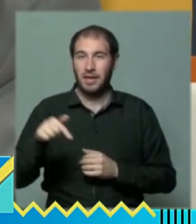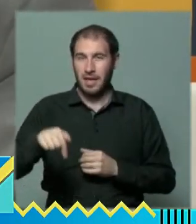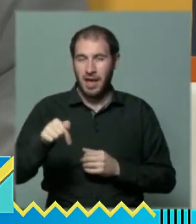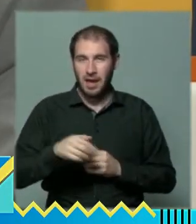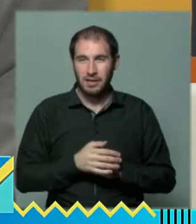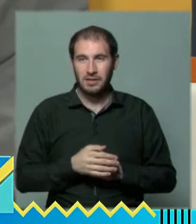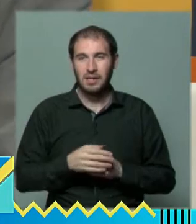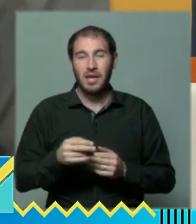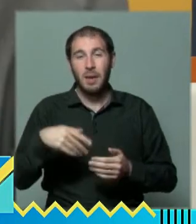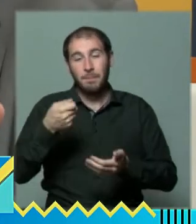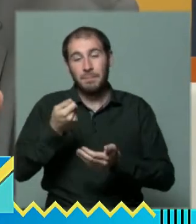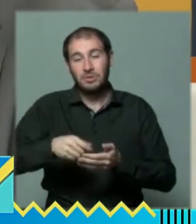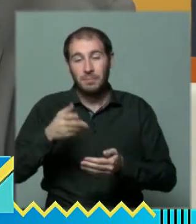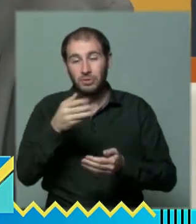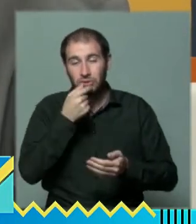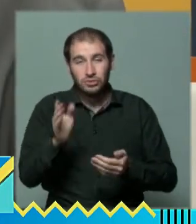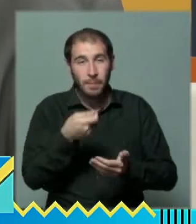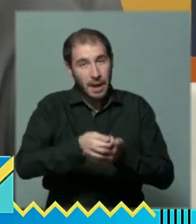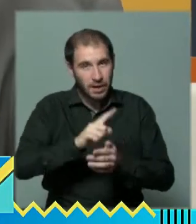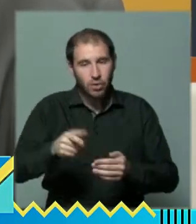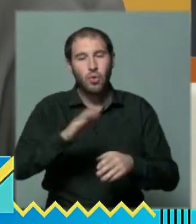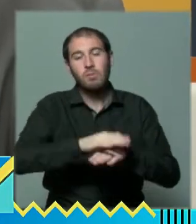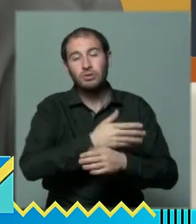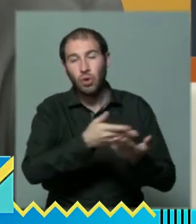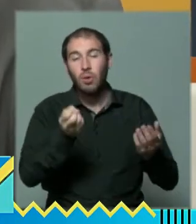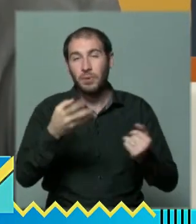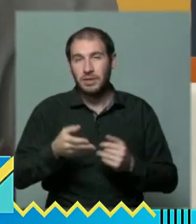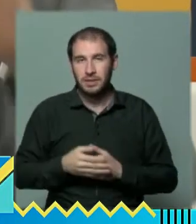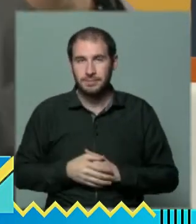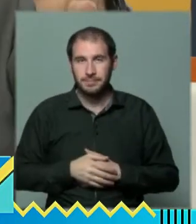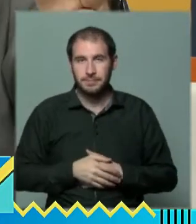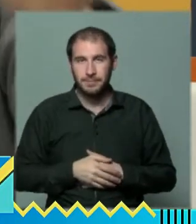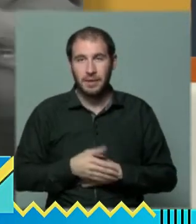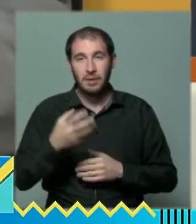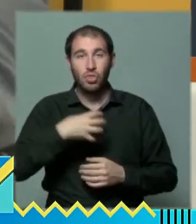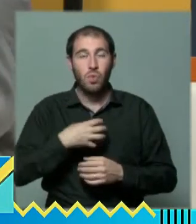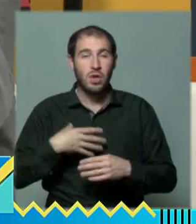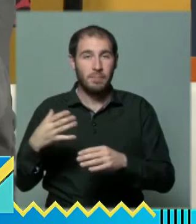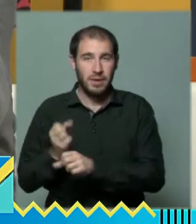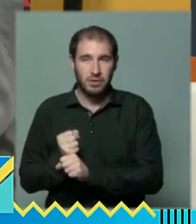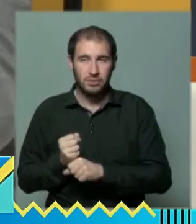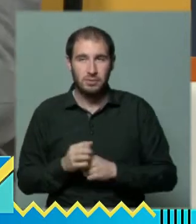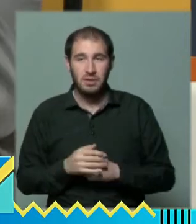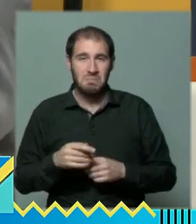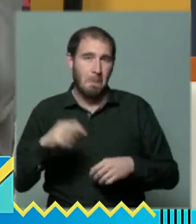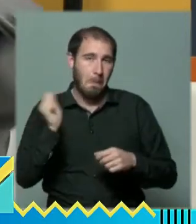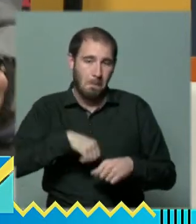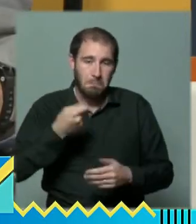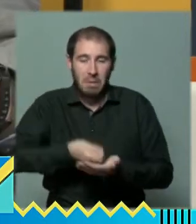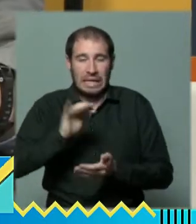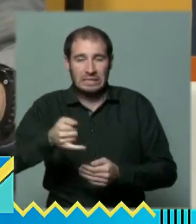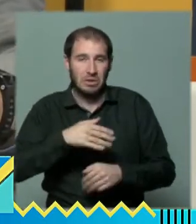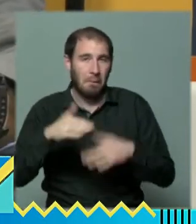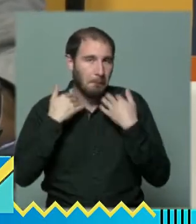la evasión la pagan todos los mendocinos, porque la verdad es que al propietario del colectivo le da igual, pagué o no